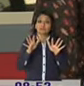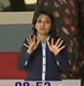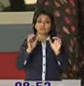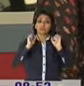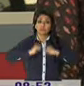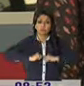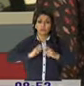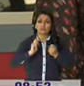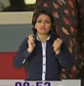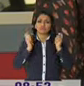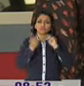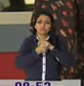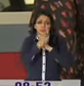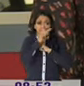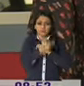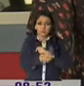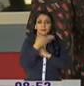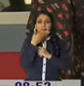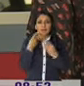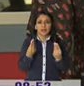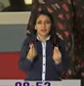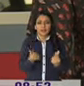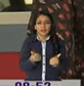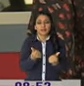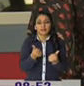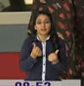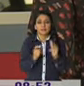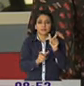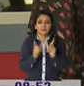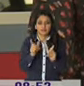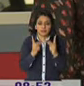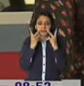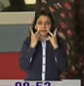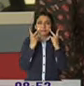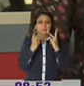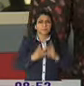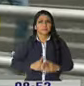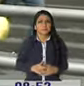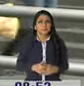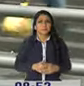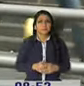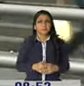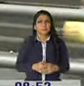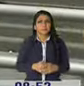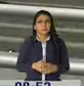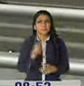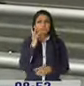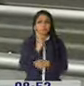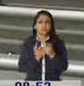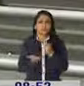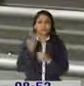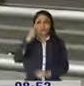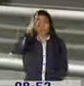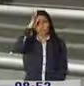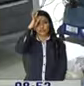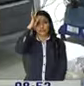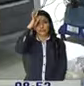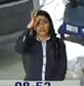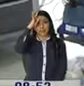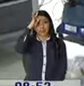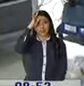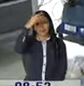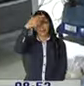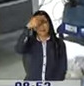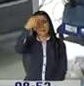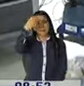facilidades de recuperación al paciente y una mejor calidad de operación a los doctores. Hace más de 2 años el Hospital Carlos Andrade Marín utiliza